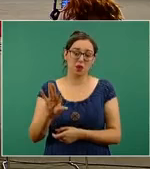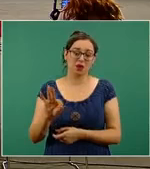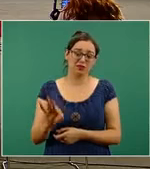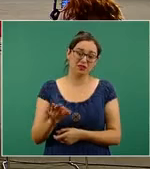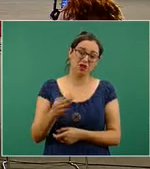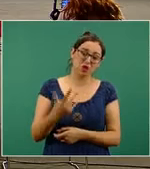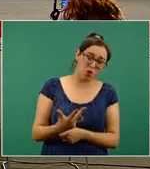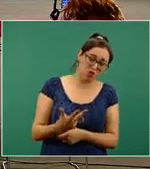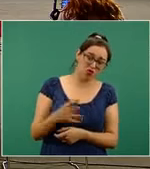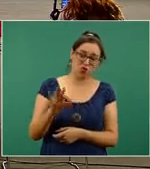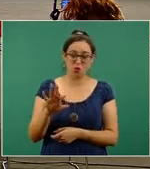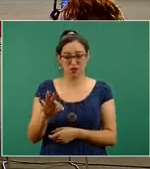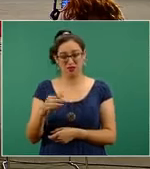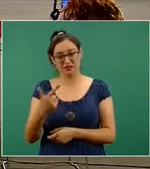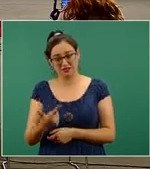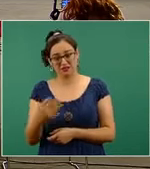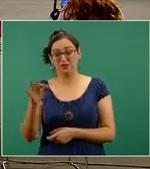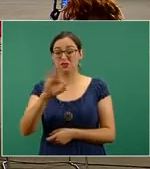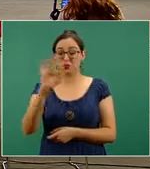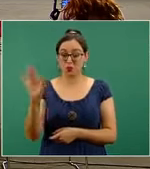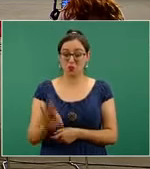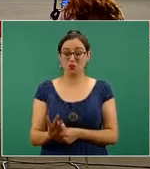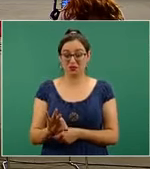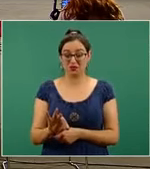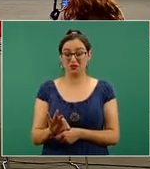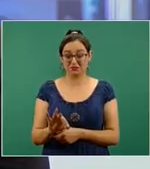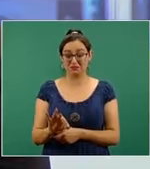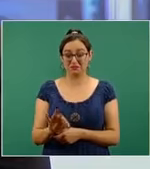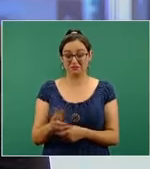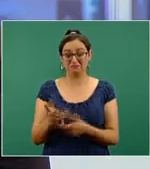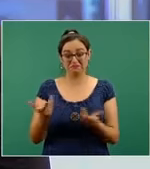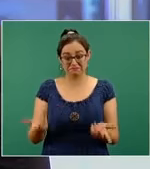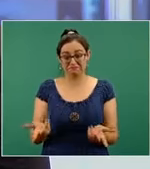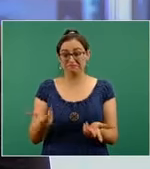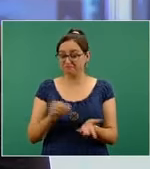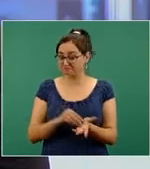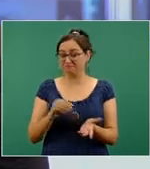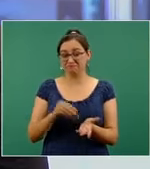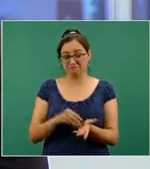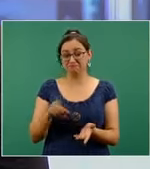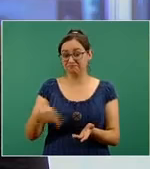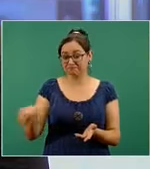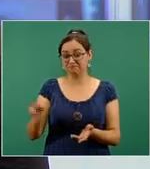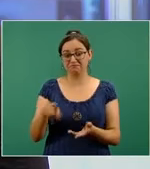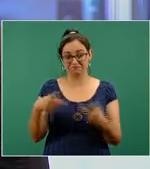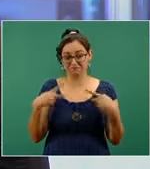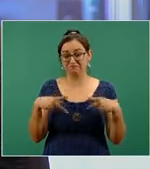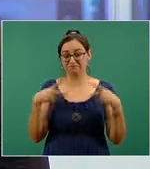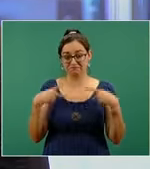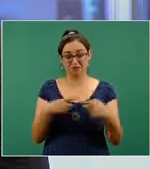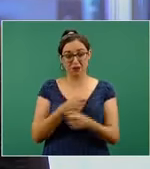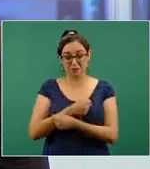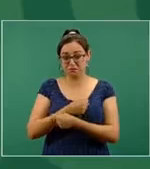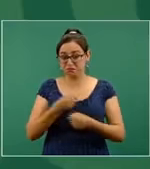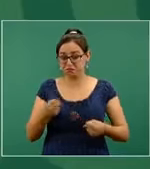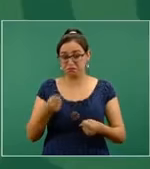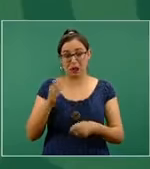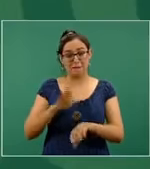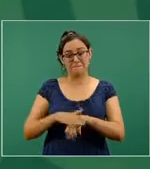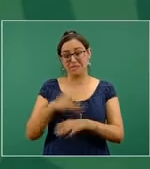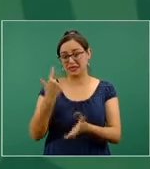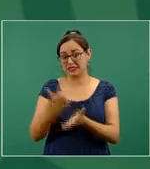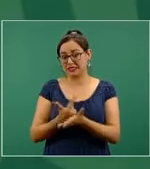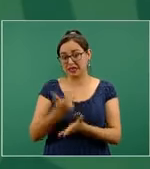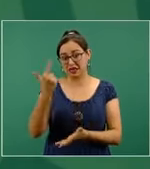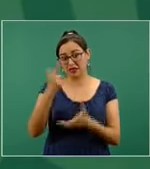las personas que lamentablemente han fallecido, se mantienen estas prevalencias. Esto es el factor de riesgo que más ha contribuido en esta